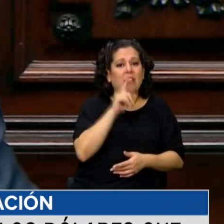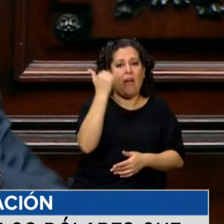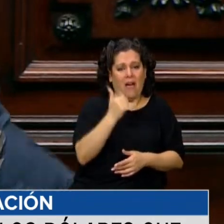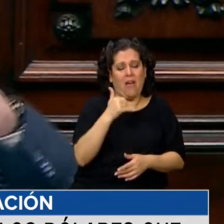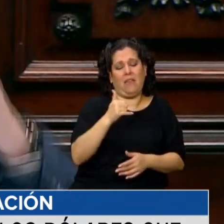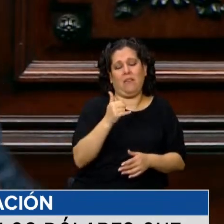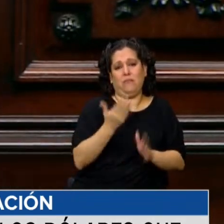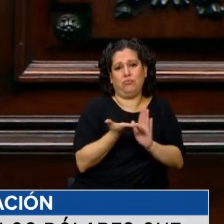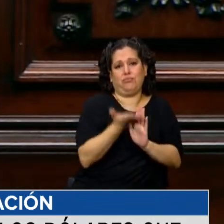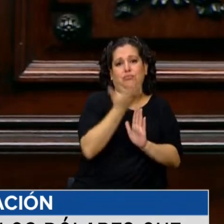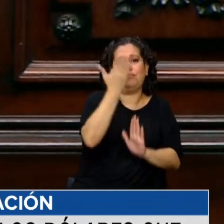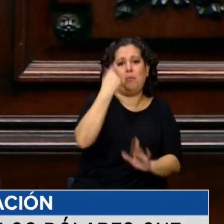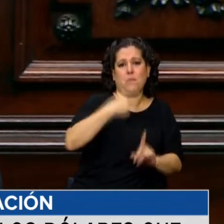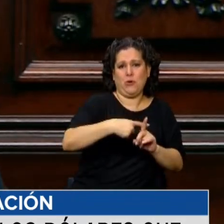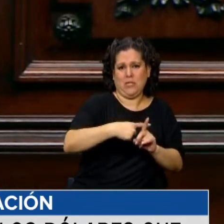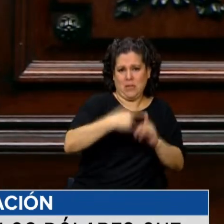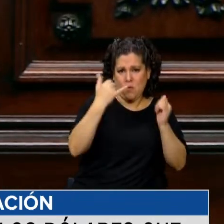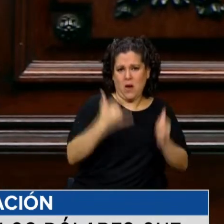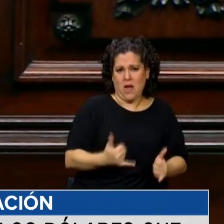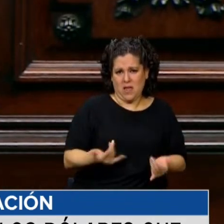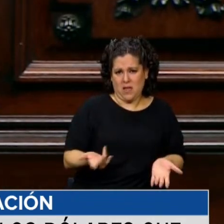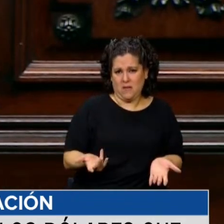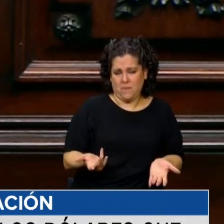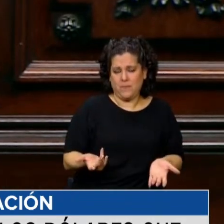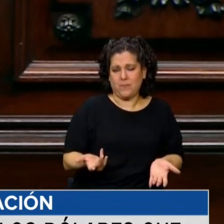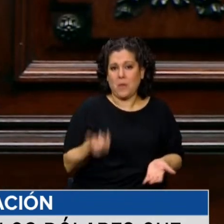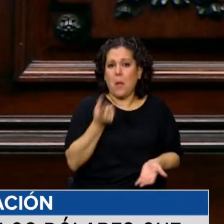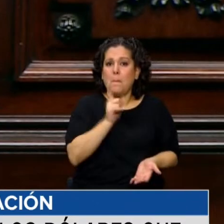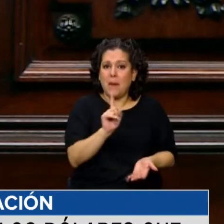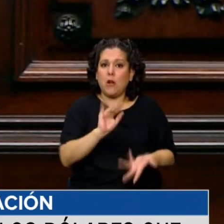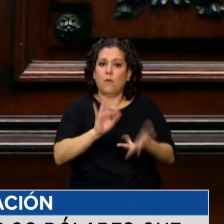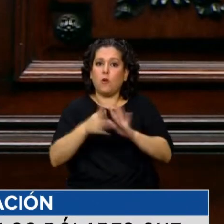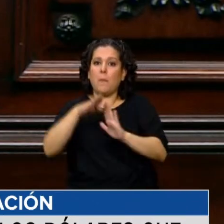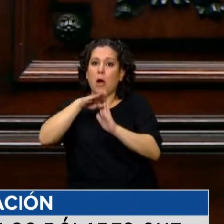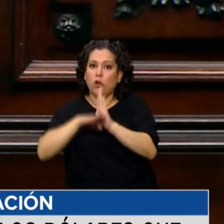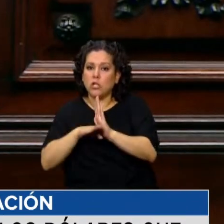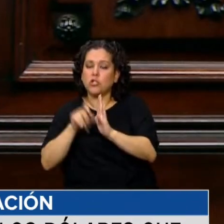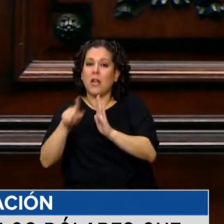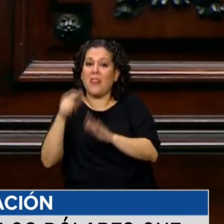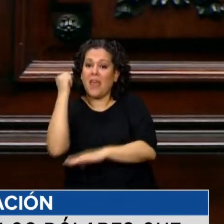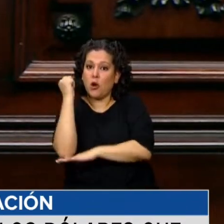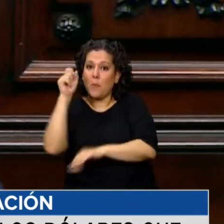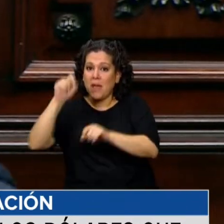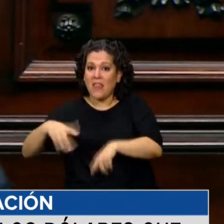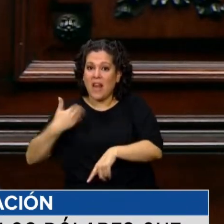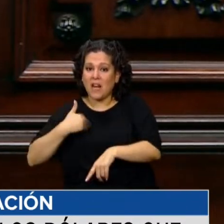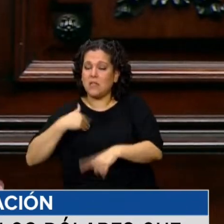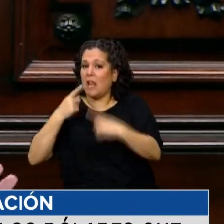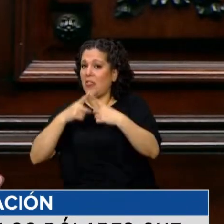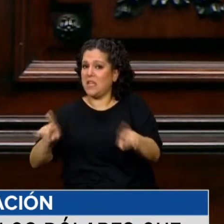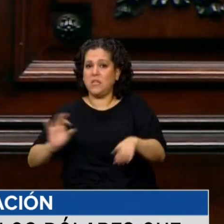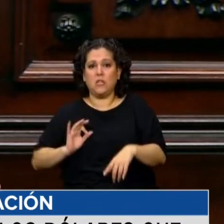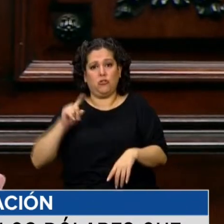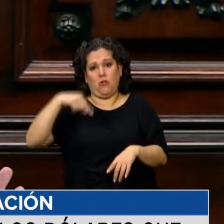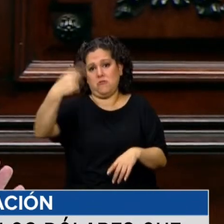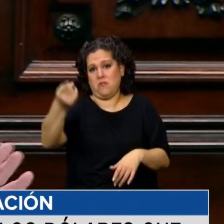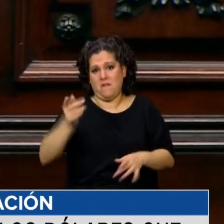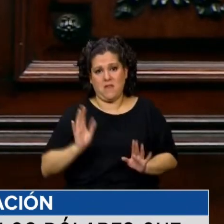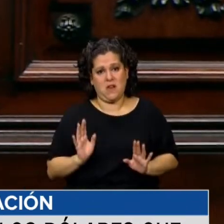Entonces, no va a ser un vergel, pero las condiciones estructurales de la economía argentina va a ser distinto. Ahora, si